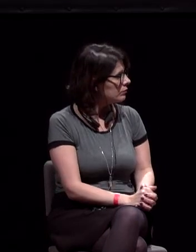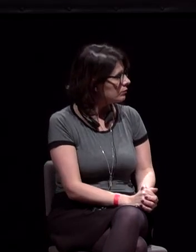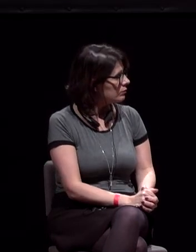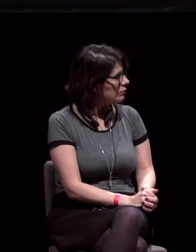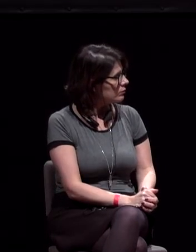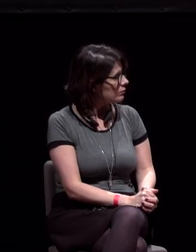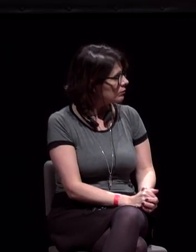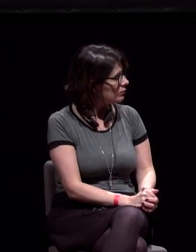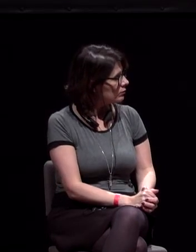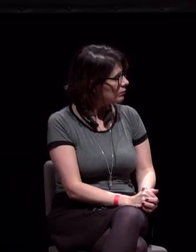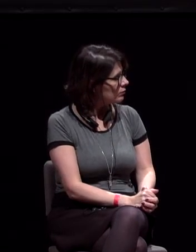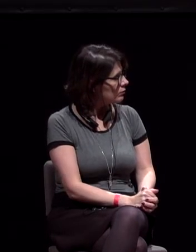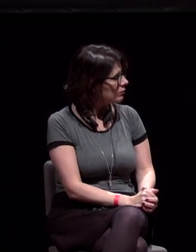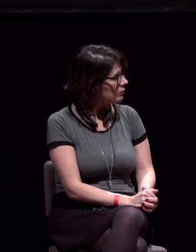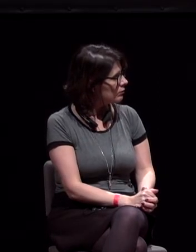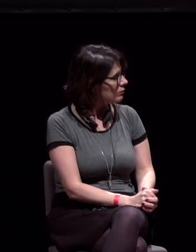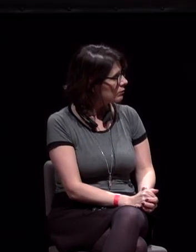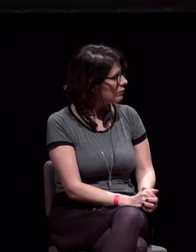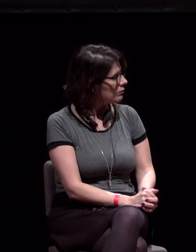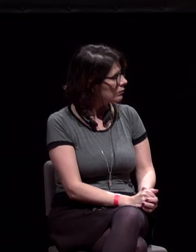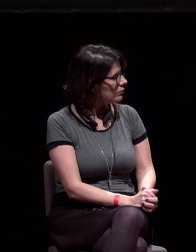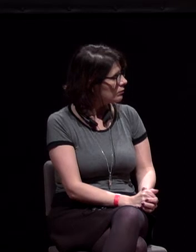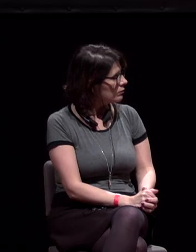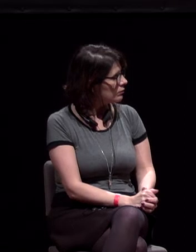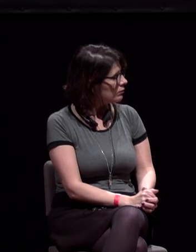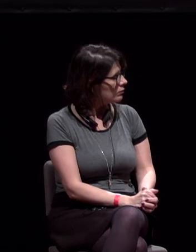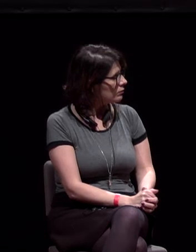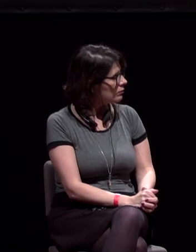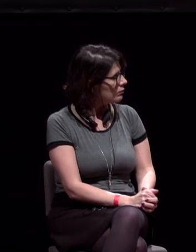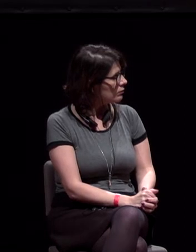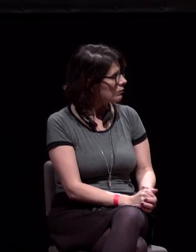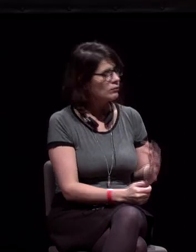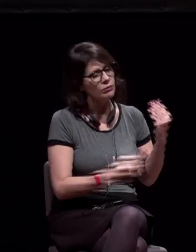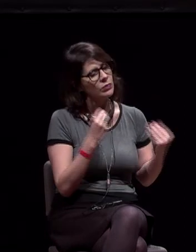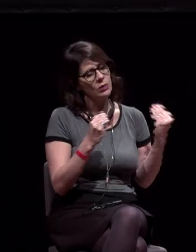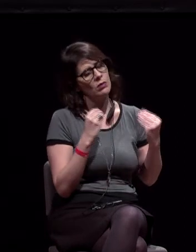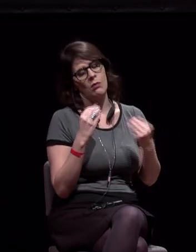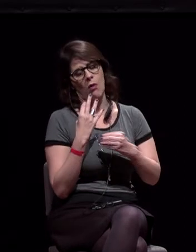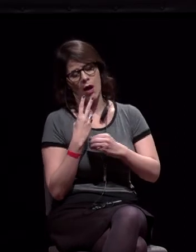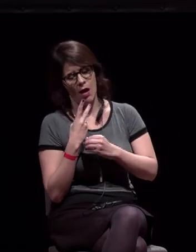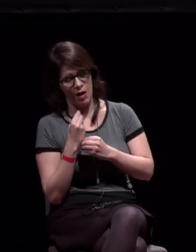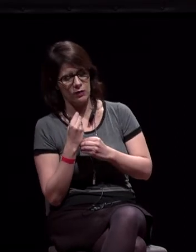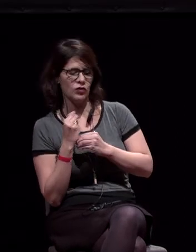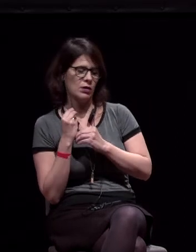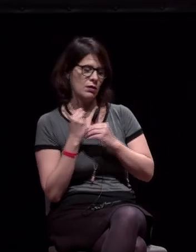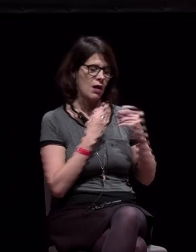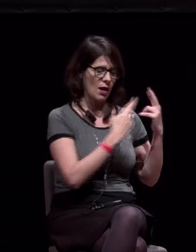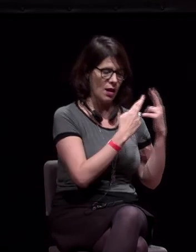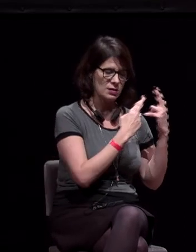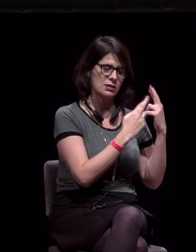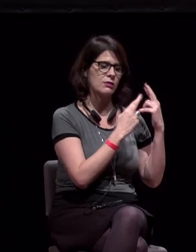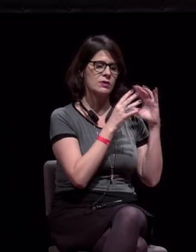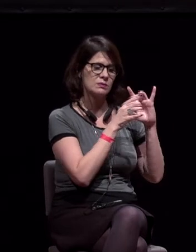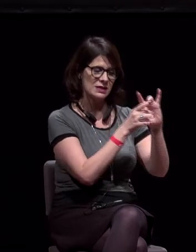abrir campos para entender este arte dentro de una relación específica con el contexto. Y bueno, y